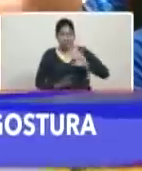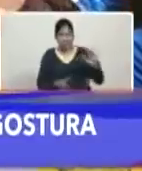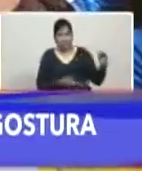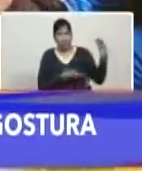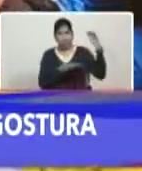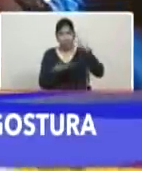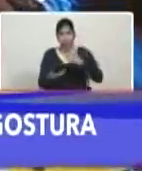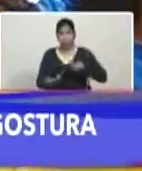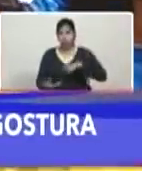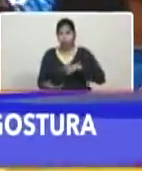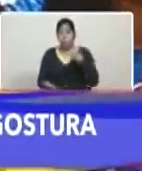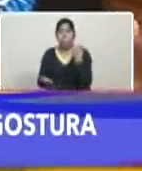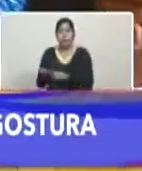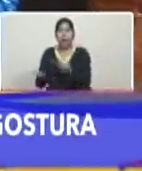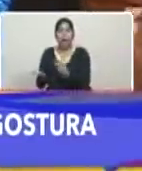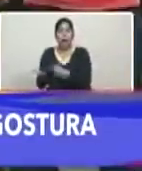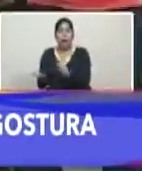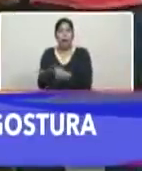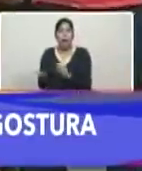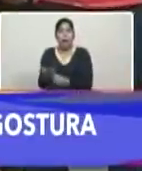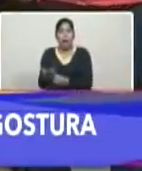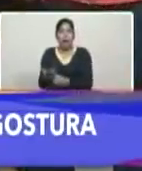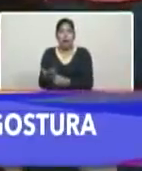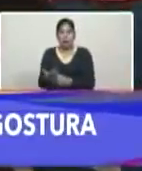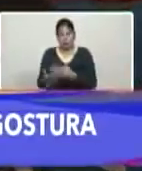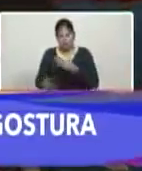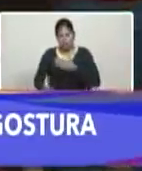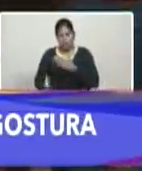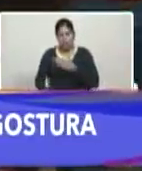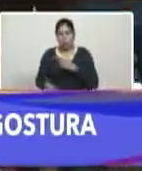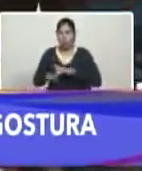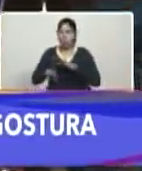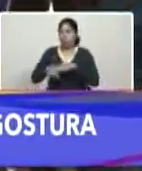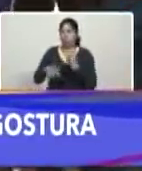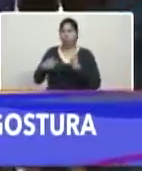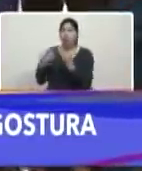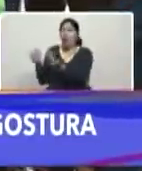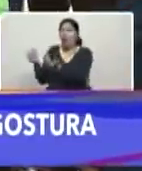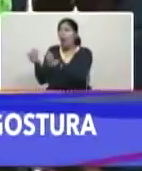pagamos con nuestro dinero porque no somos mendigos de nadie.